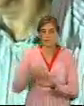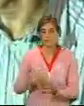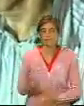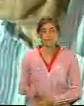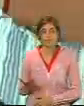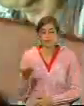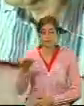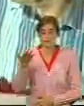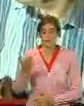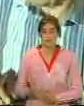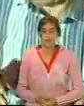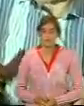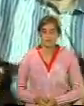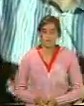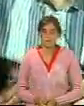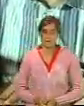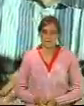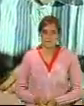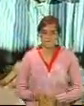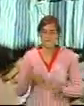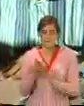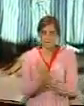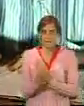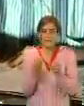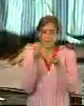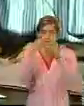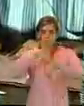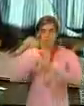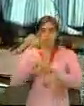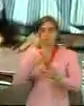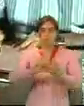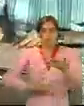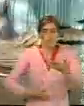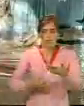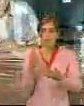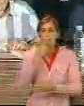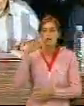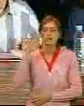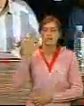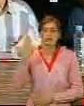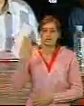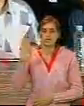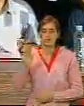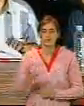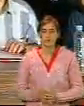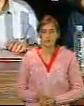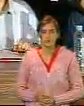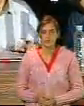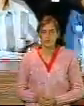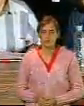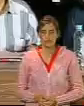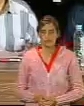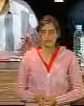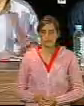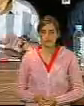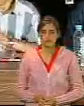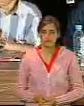fundamentales de estos acuerdos, estos compromisos.